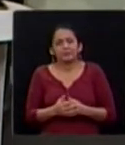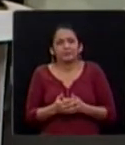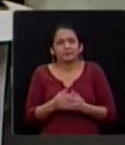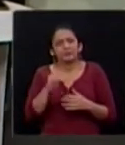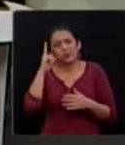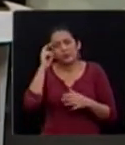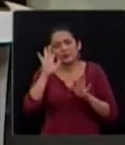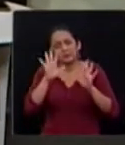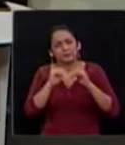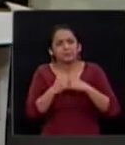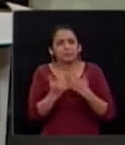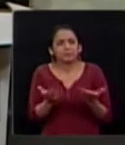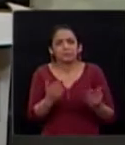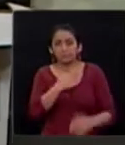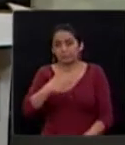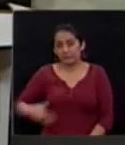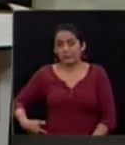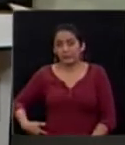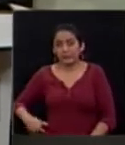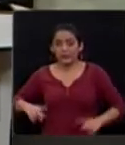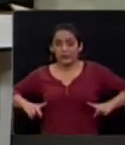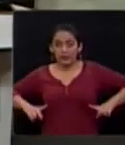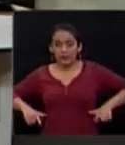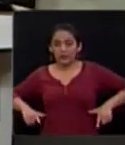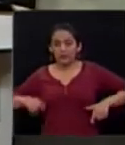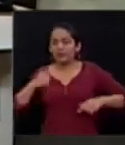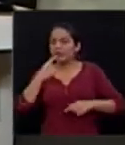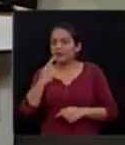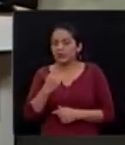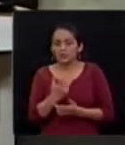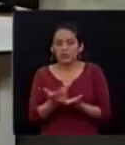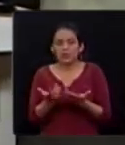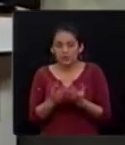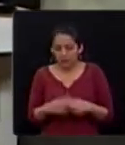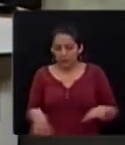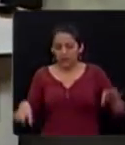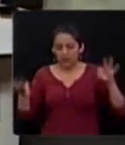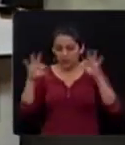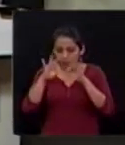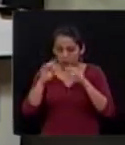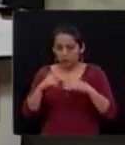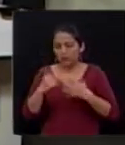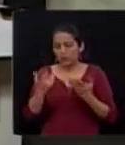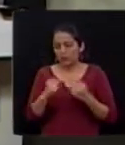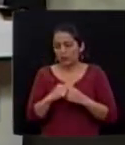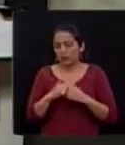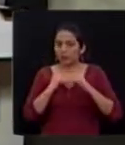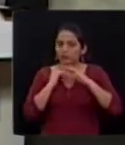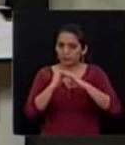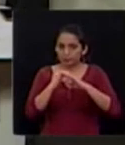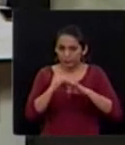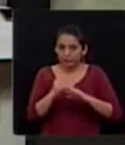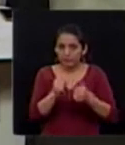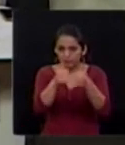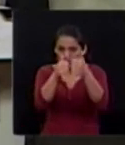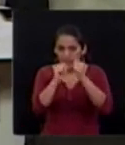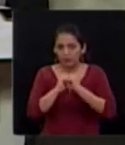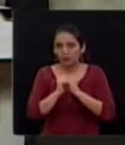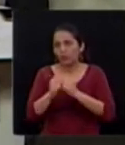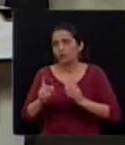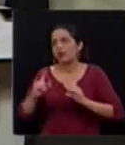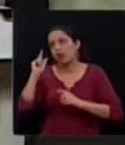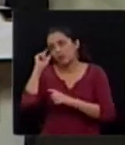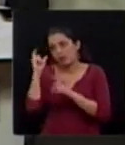Moreno ha reconocido que lo que existe, la institucionalidad, la Contraloría, la Fiscalía, la Asamblea tiene una deuda con el